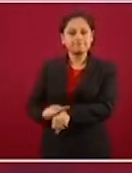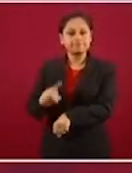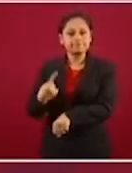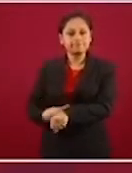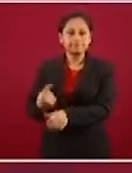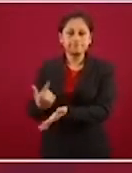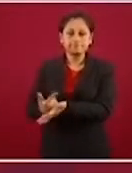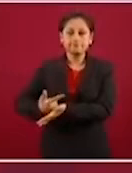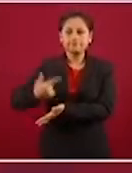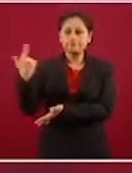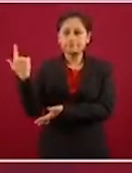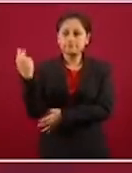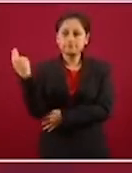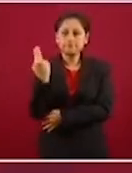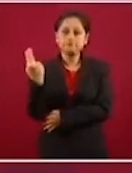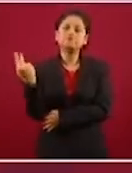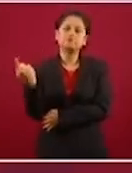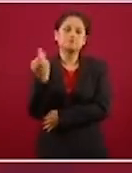urgencia.